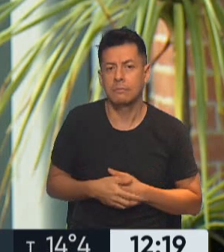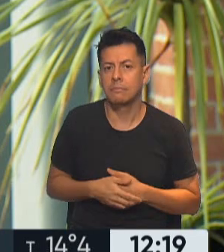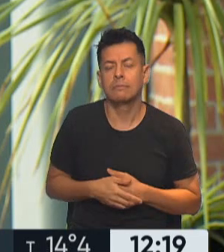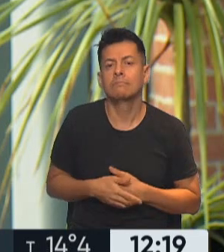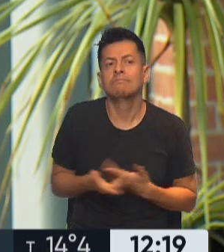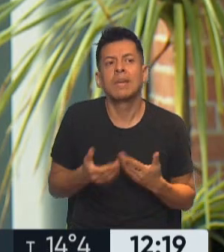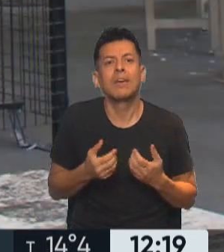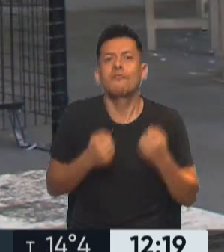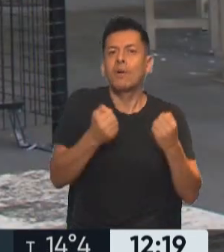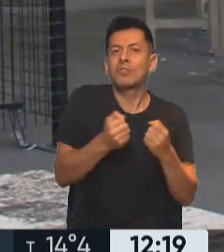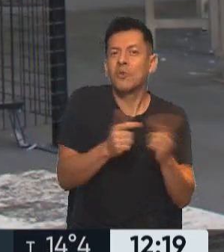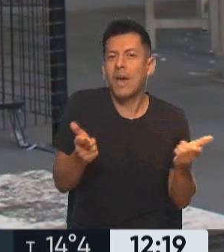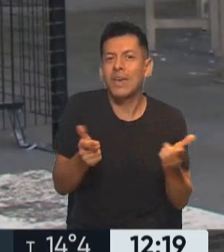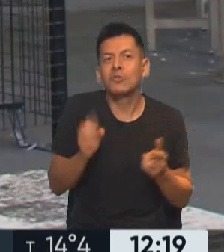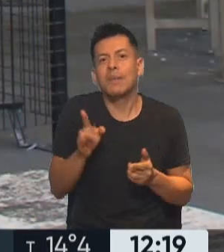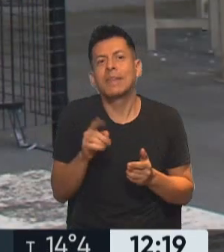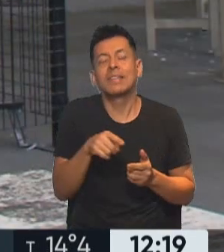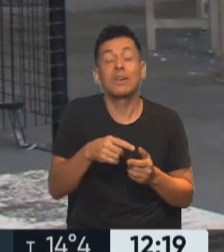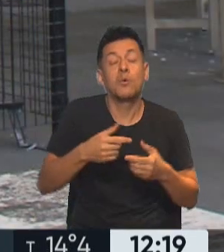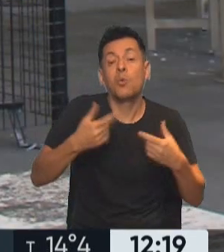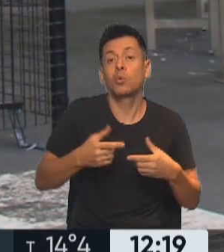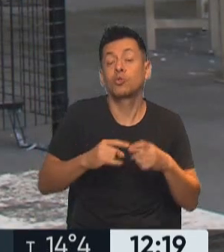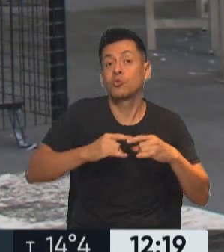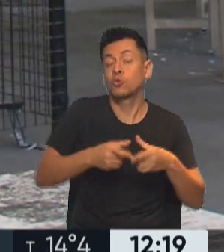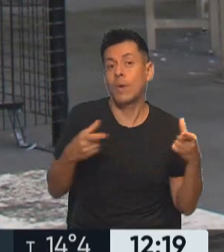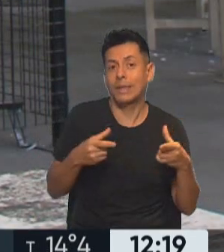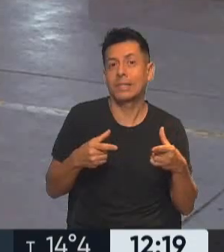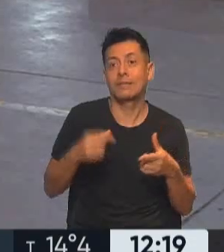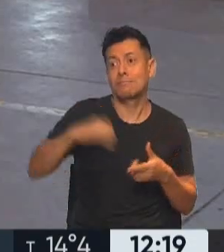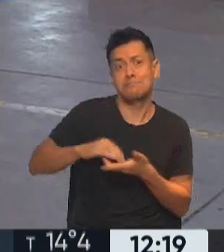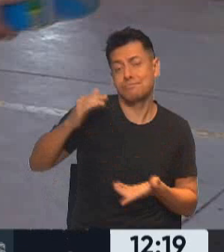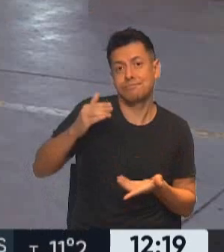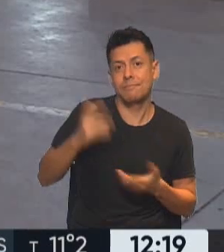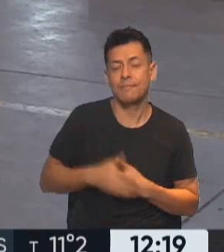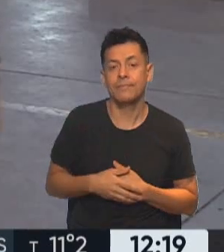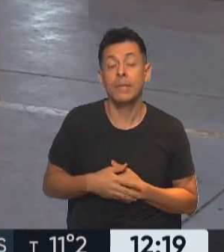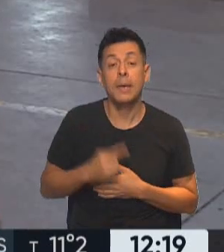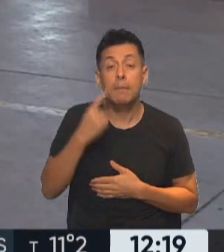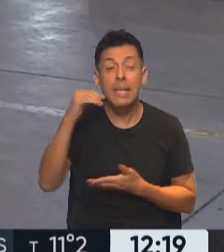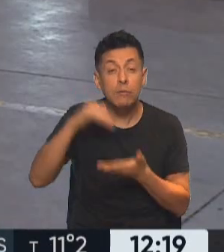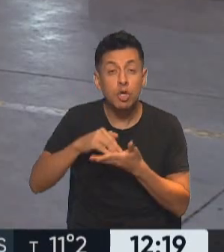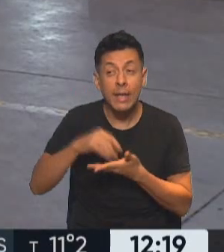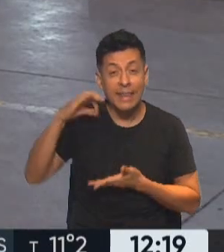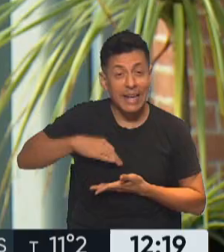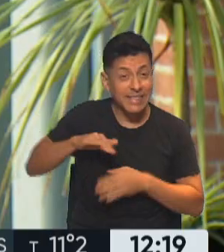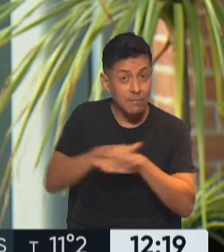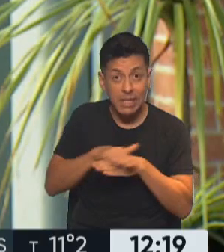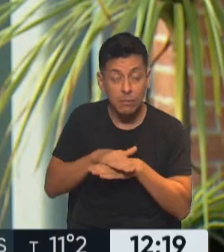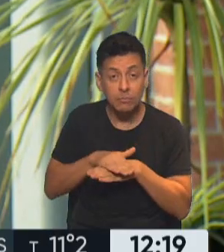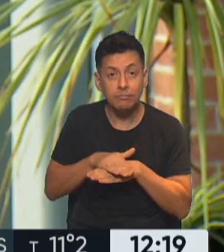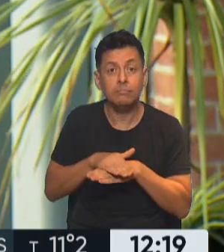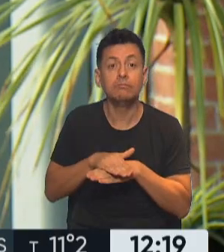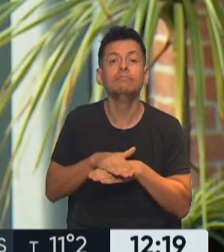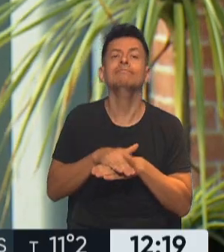mérito alguno más que estar en el lugar correcto en el momento indicado, ¿no? Si tienen que tener 1.000 millones de ganancia mínimo para